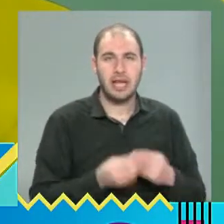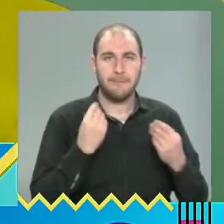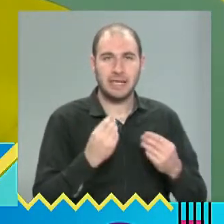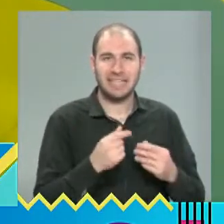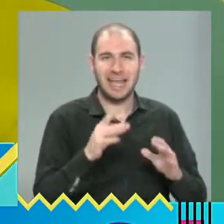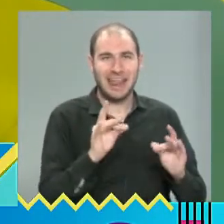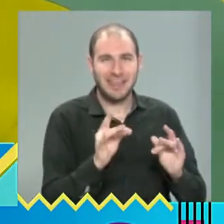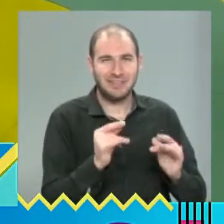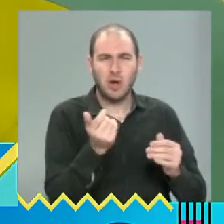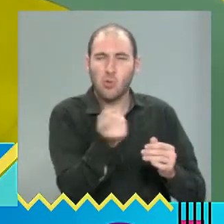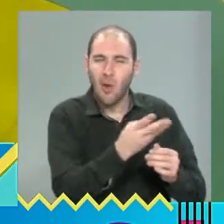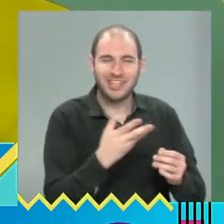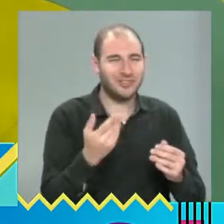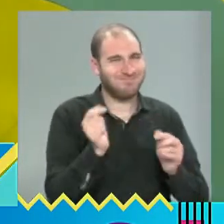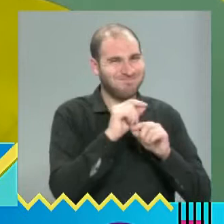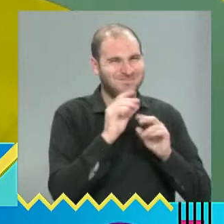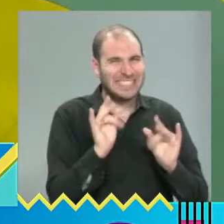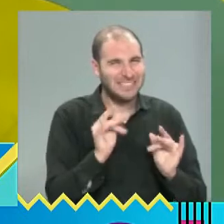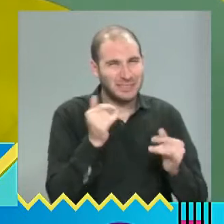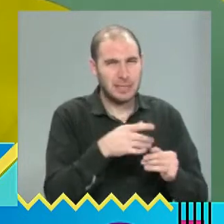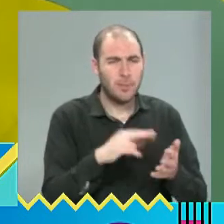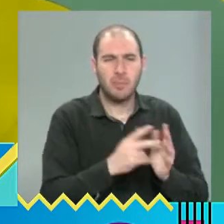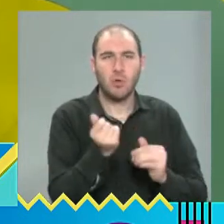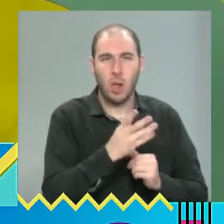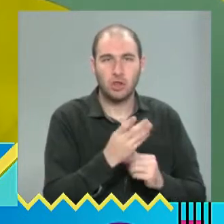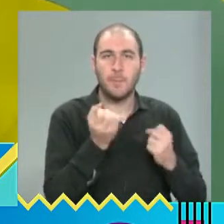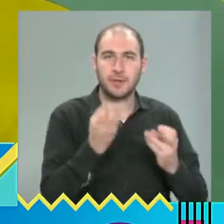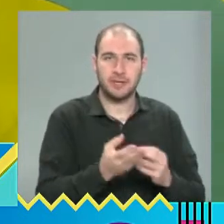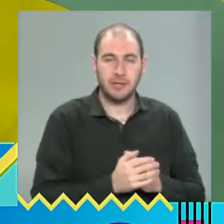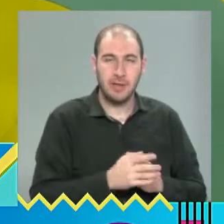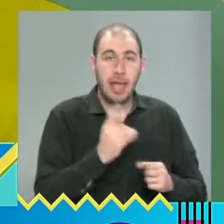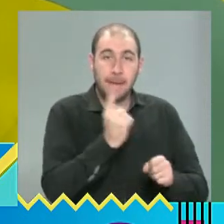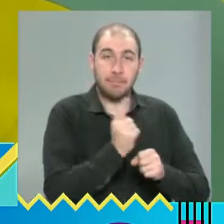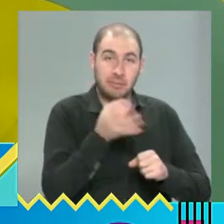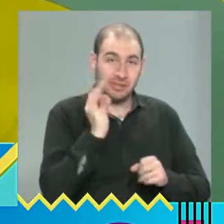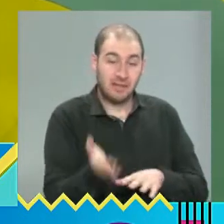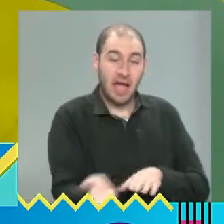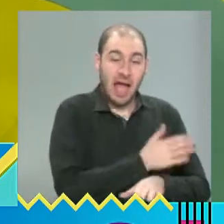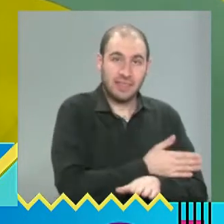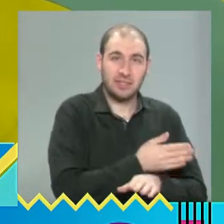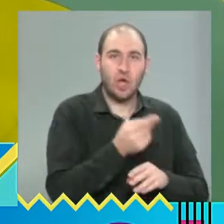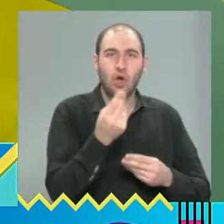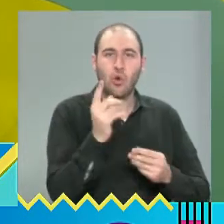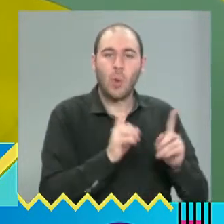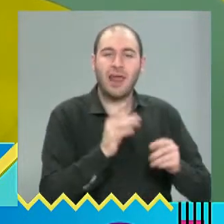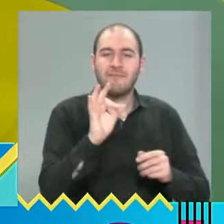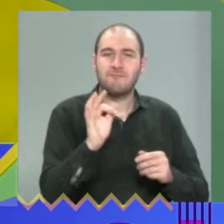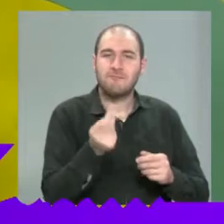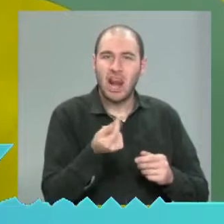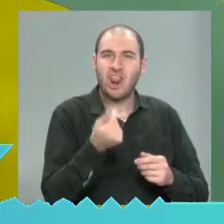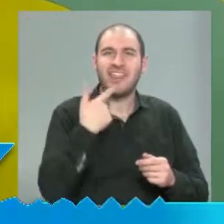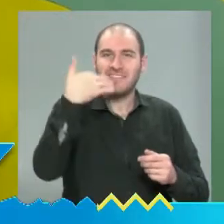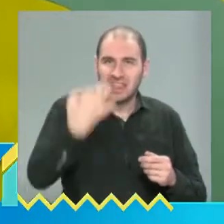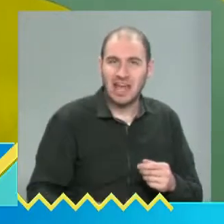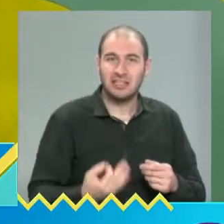que es muy difícil cuantificar cuánto puede impactar, porque primero hay que saber cuál va a ser el valor real que tenga el dólar.